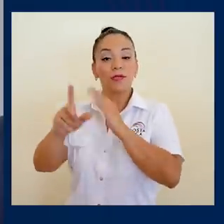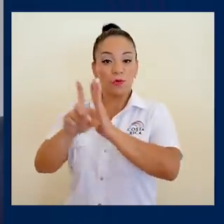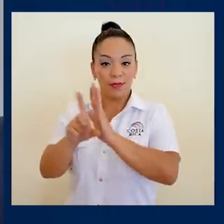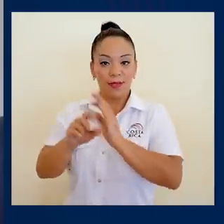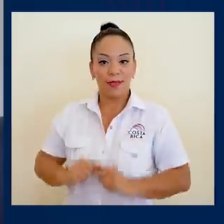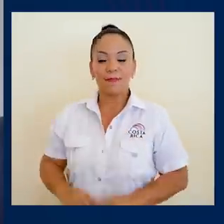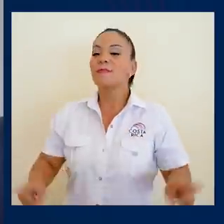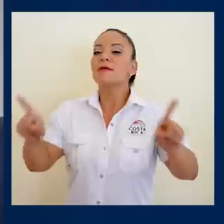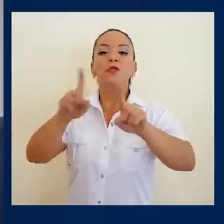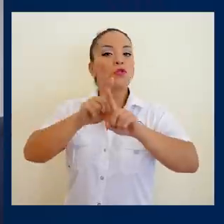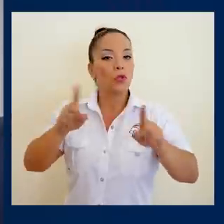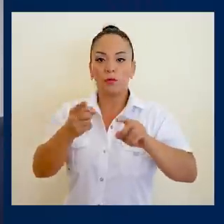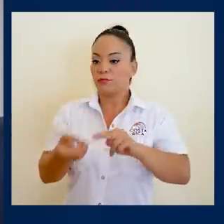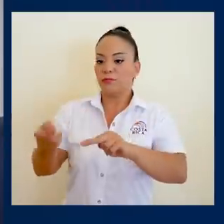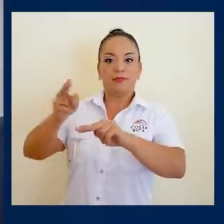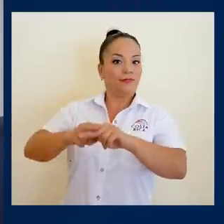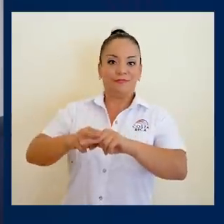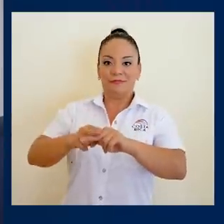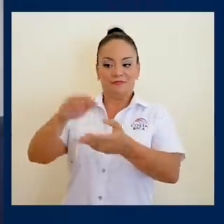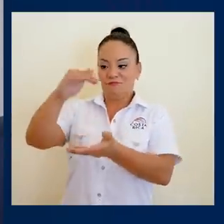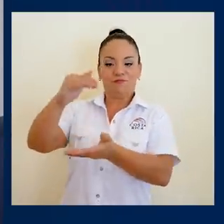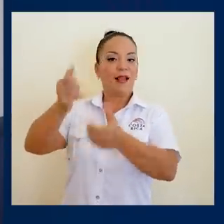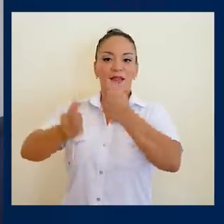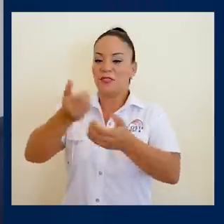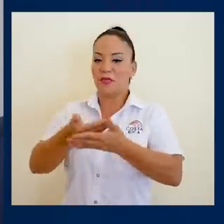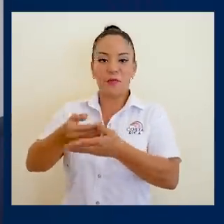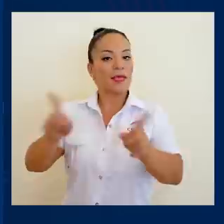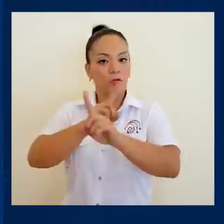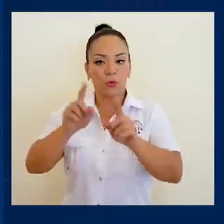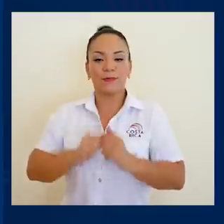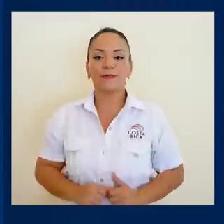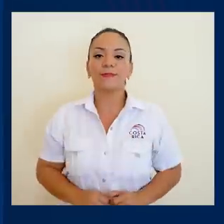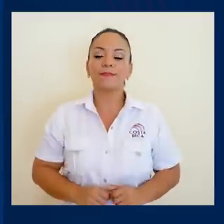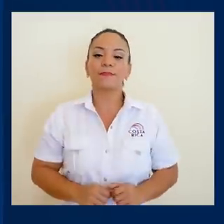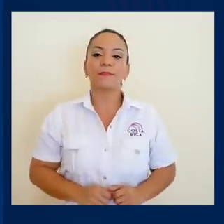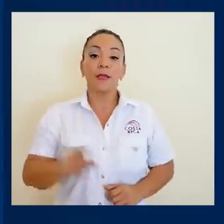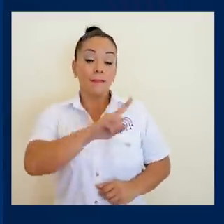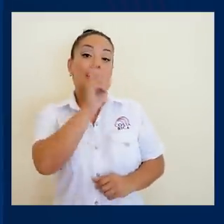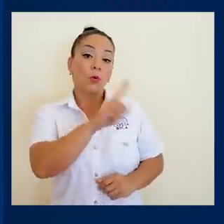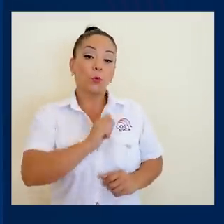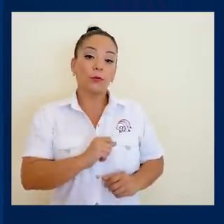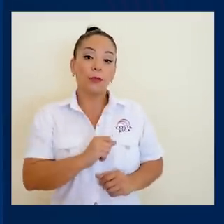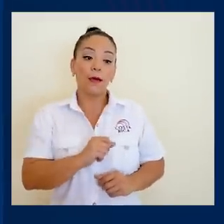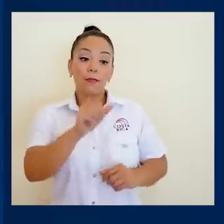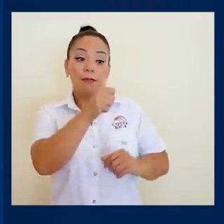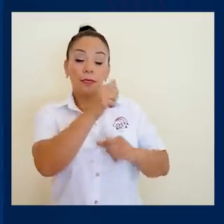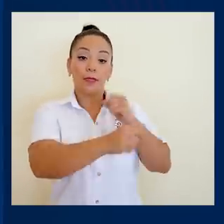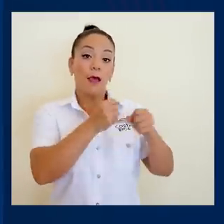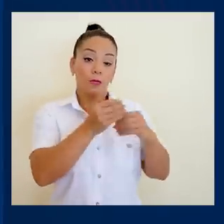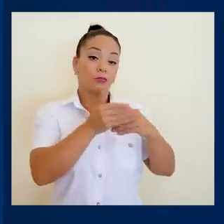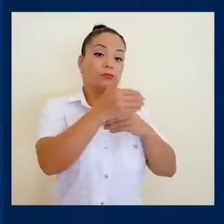no se graban las fórmulas para bebés. se propone a extender a 10 años